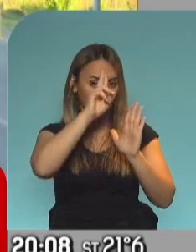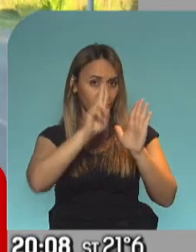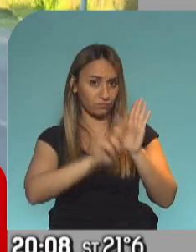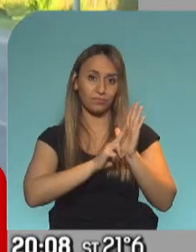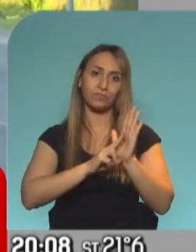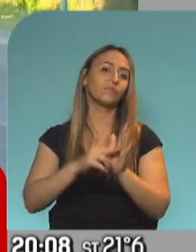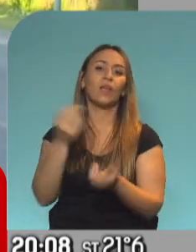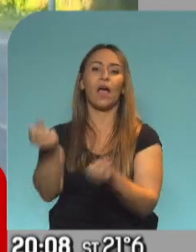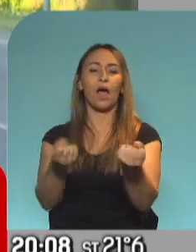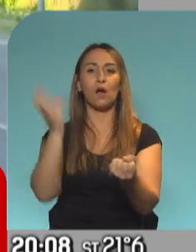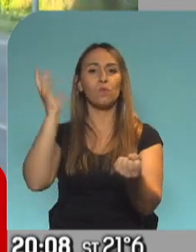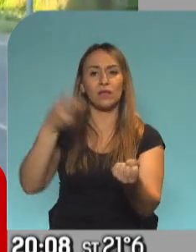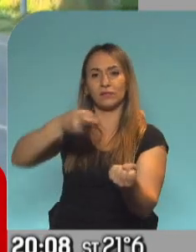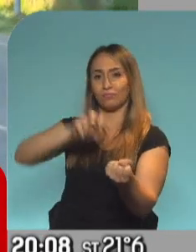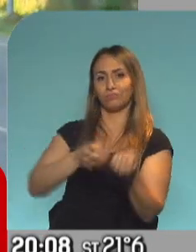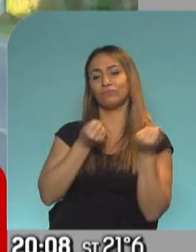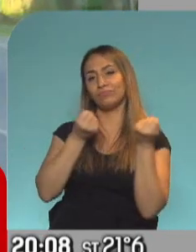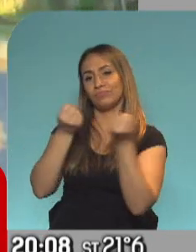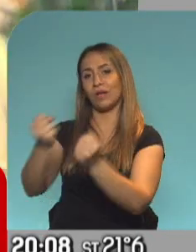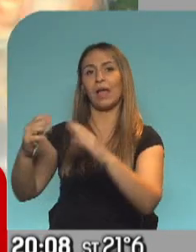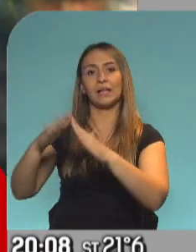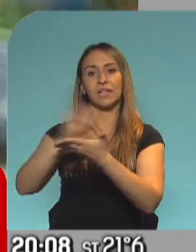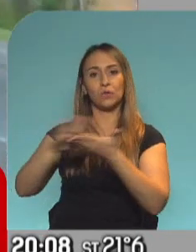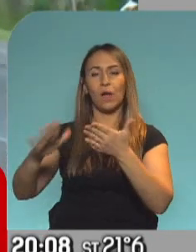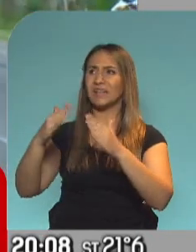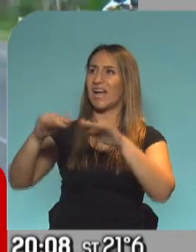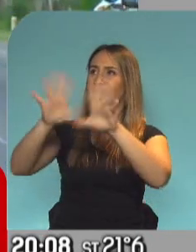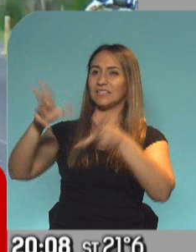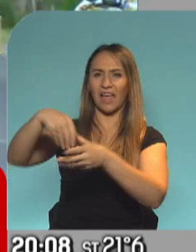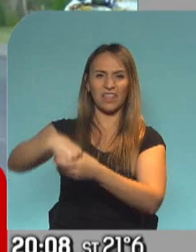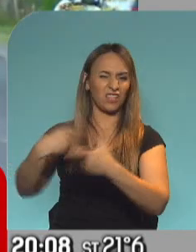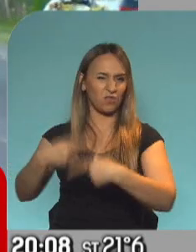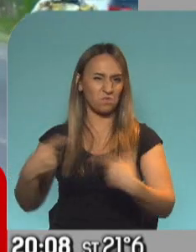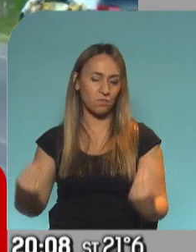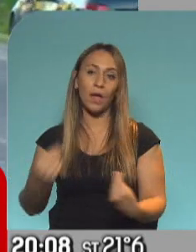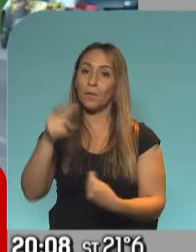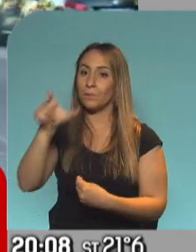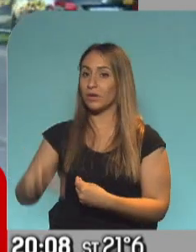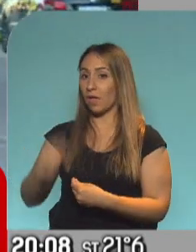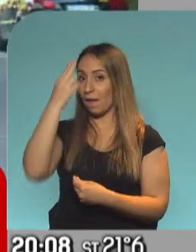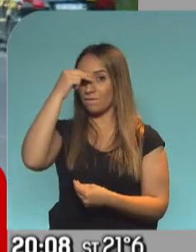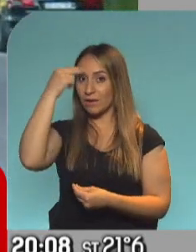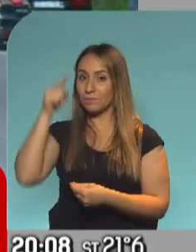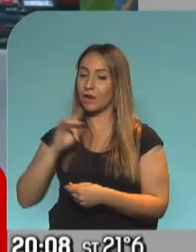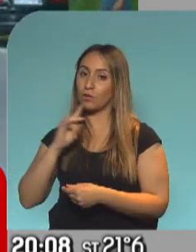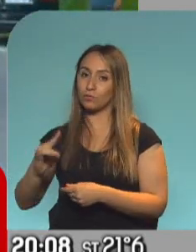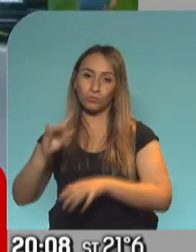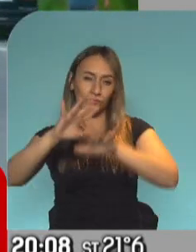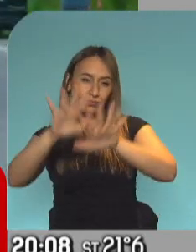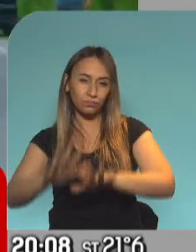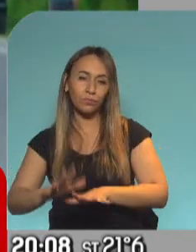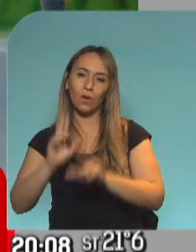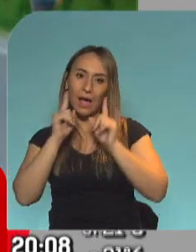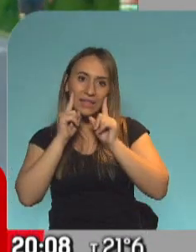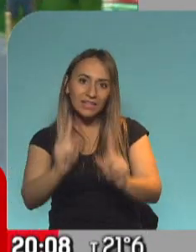con que se encontró maradona en esa casa bueno con un enfermero con un enfermero que lo va a asistir las 24